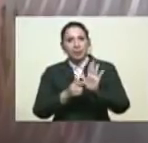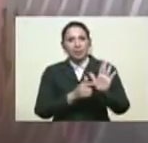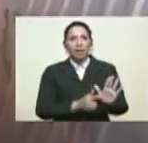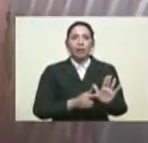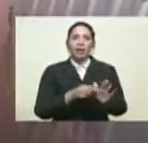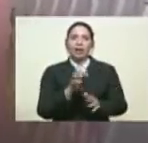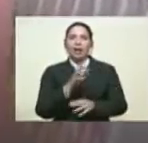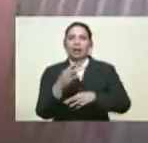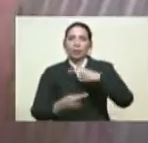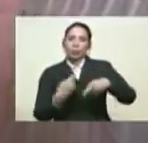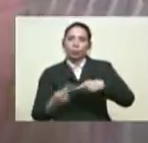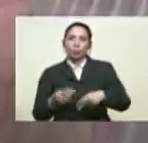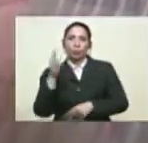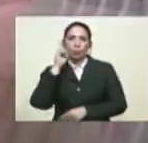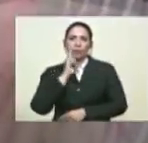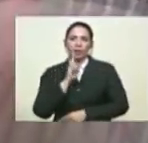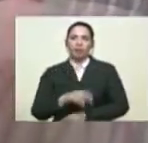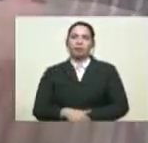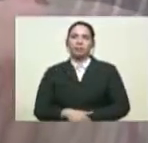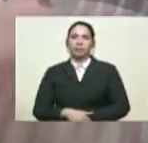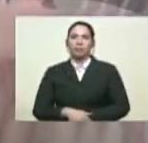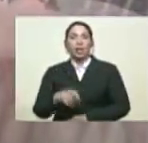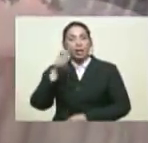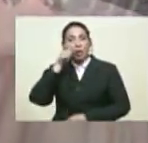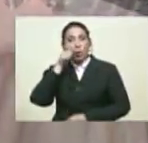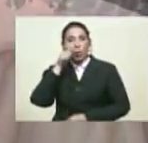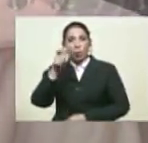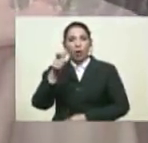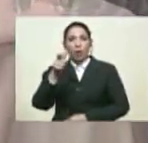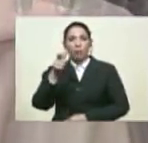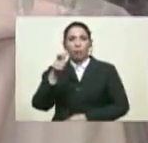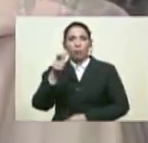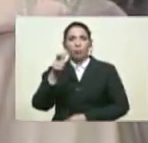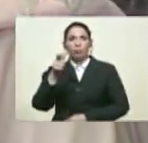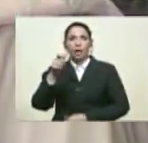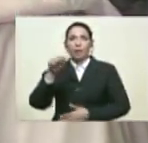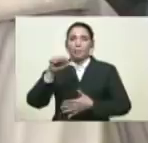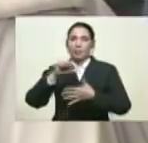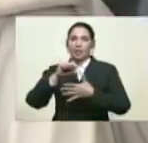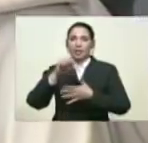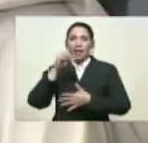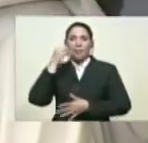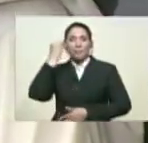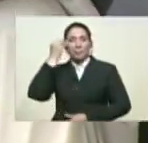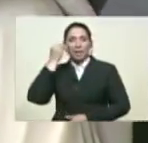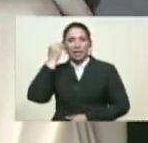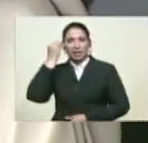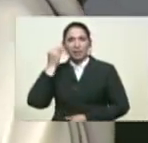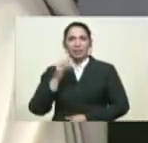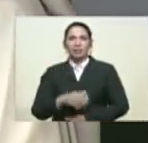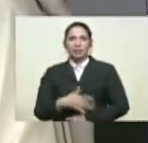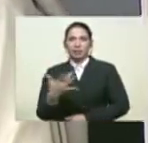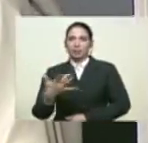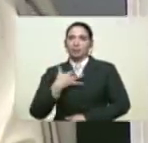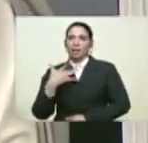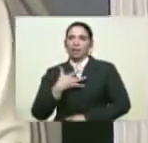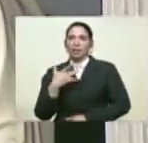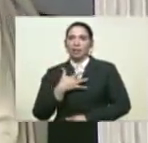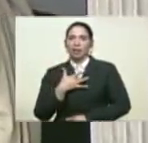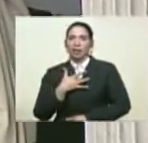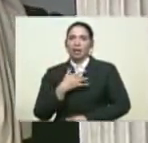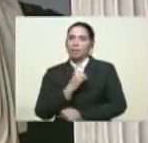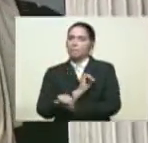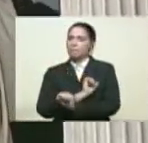Bolivariana, y que los pueblos del continente crean y sientan que es